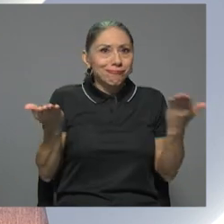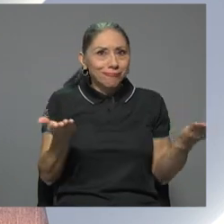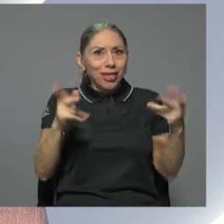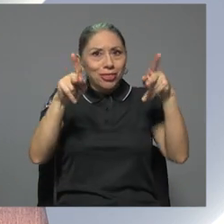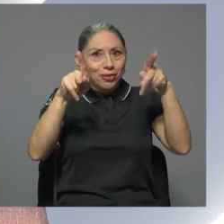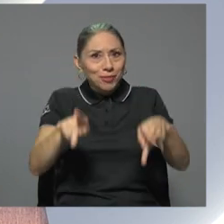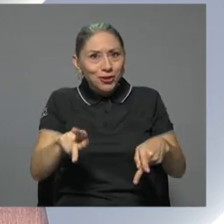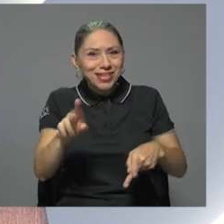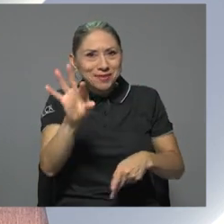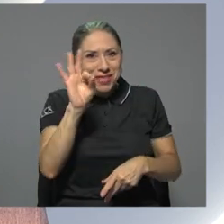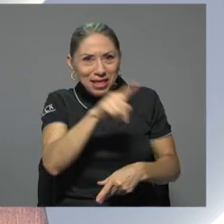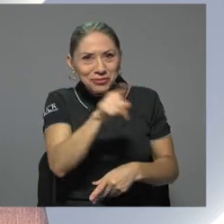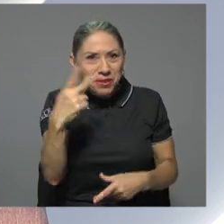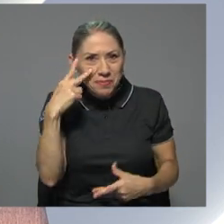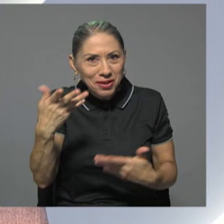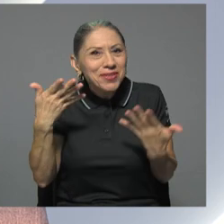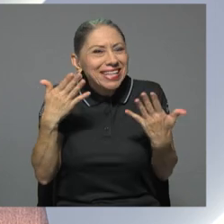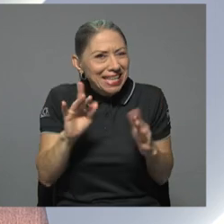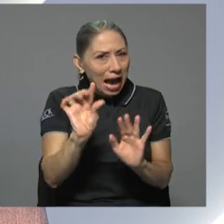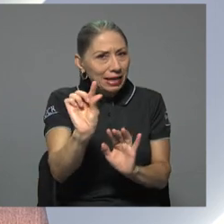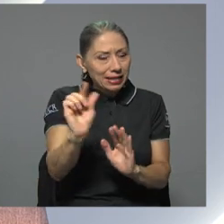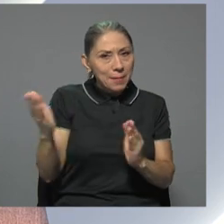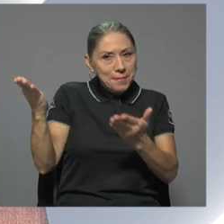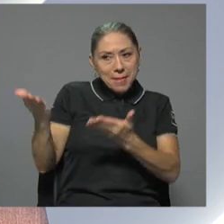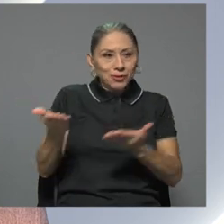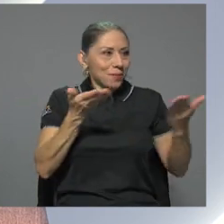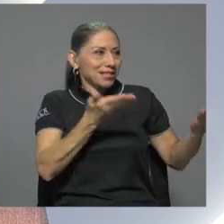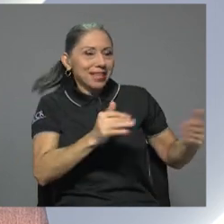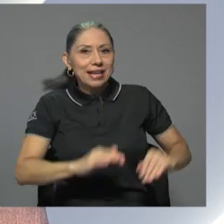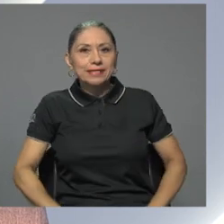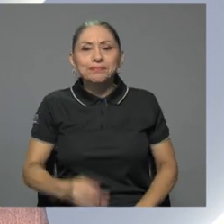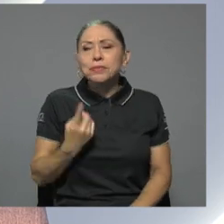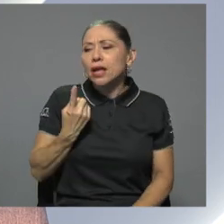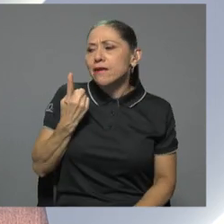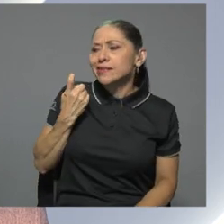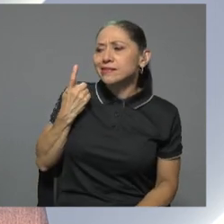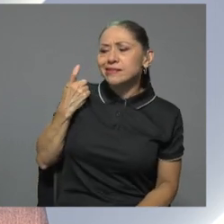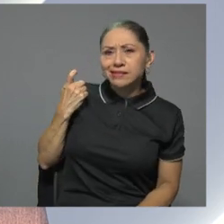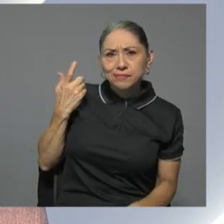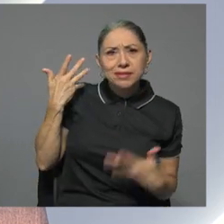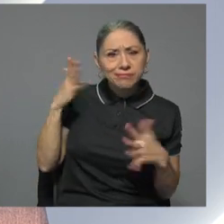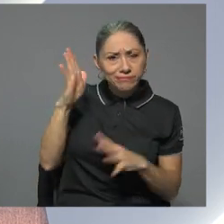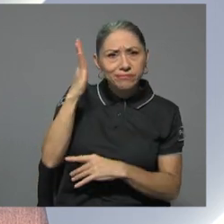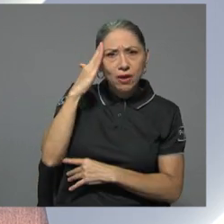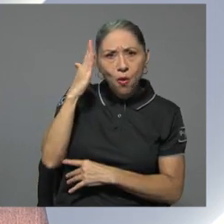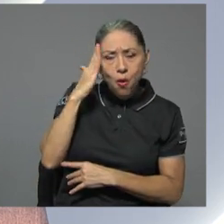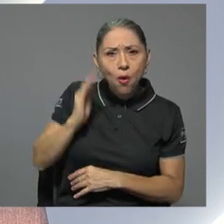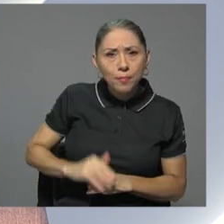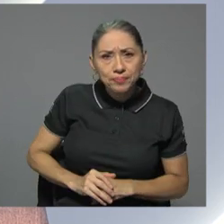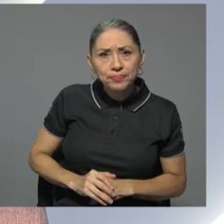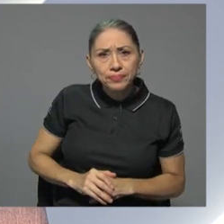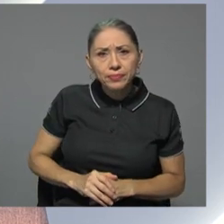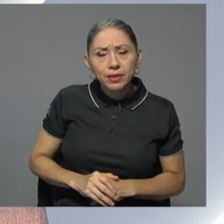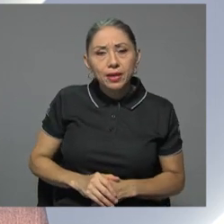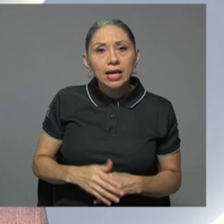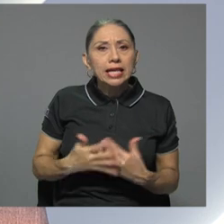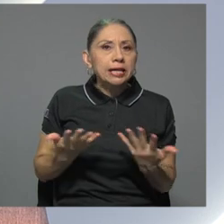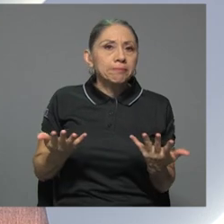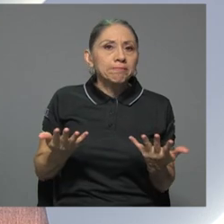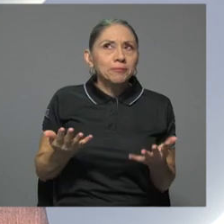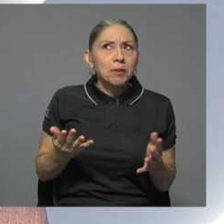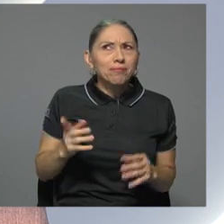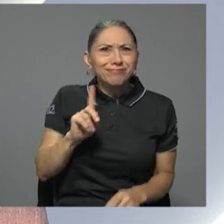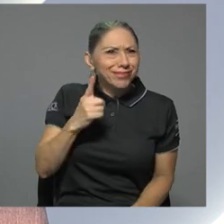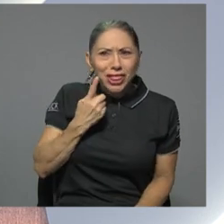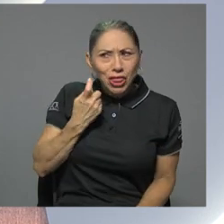vivían allí ya pasó a presentar las recientemente se conoció qué bueno no tan